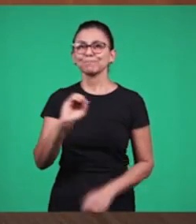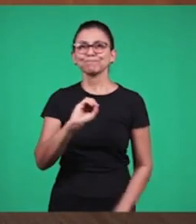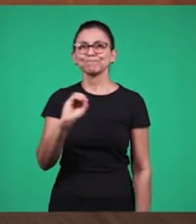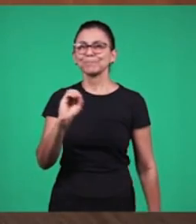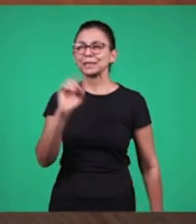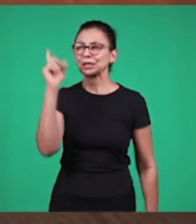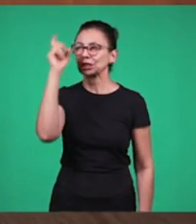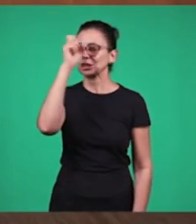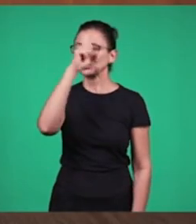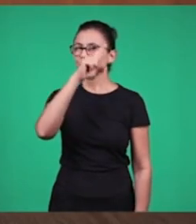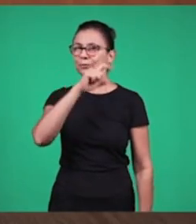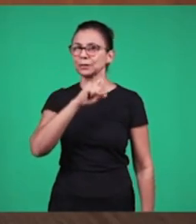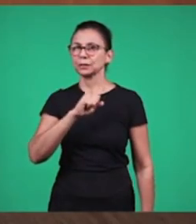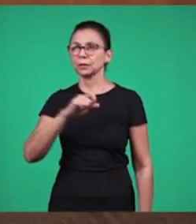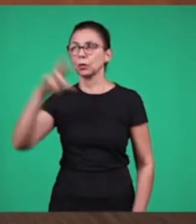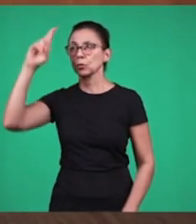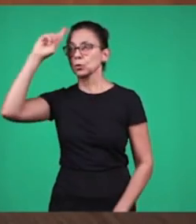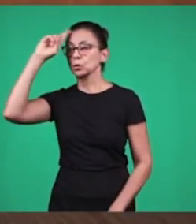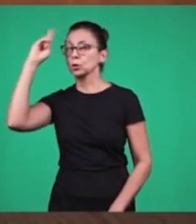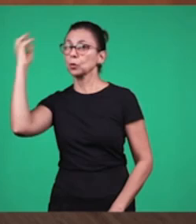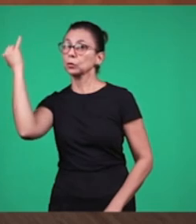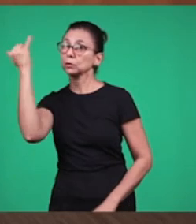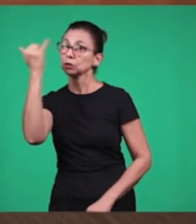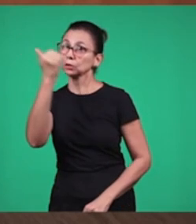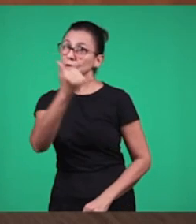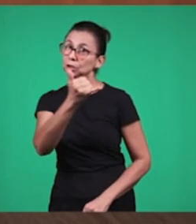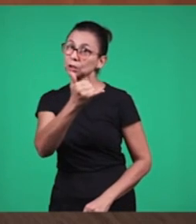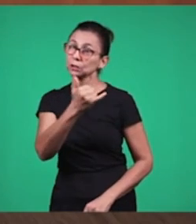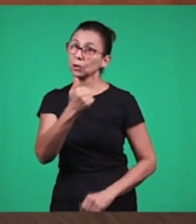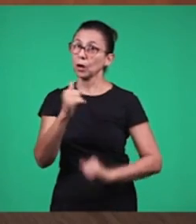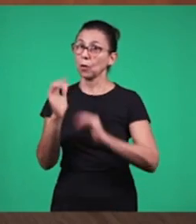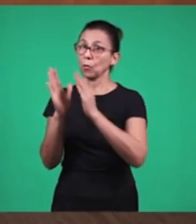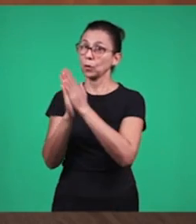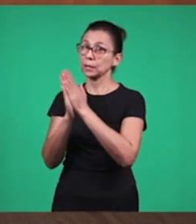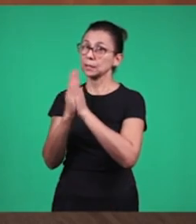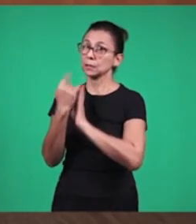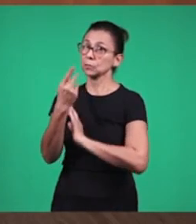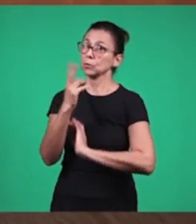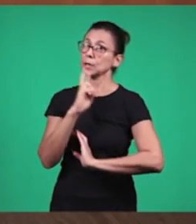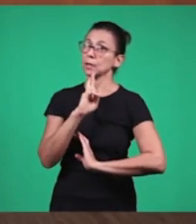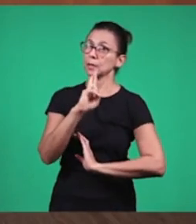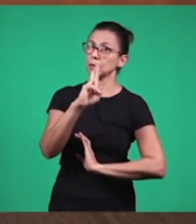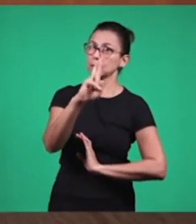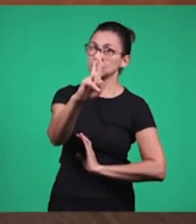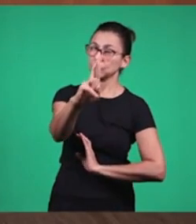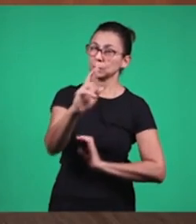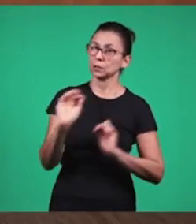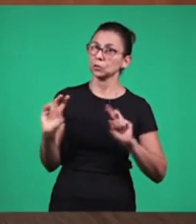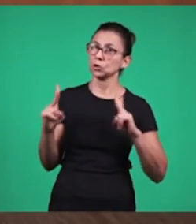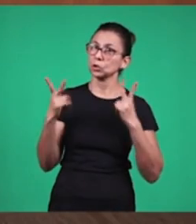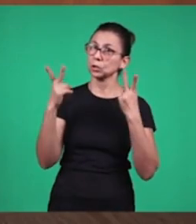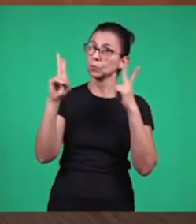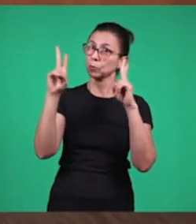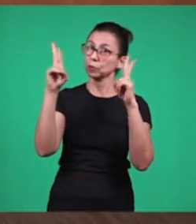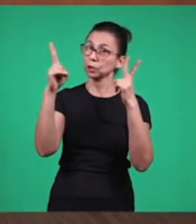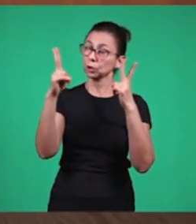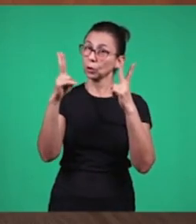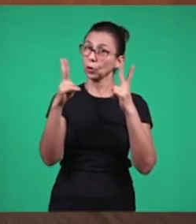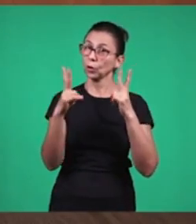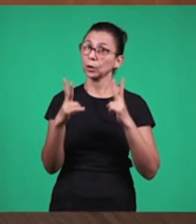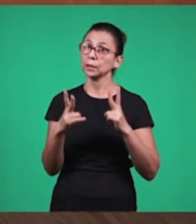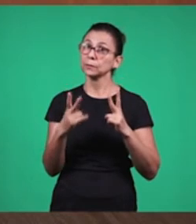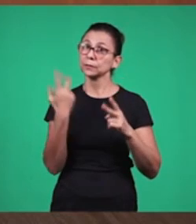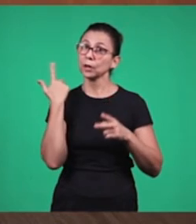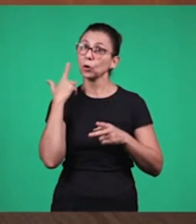así: estoy enviando la respuesta, abriendo esta puerta como prueba de mi